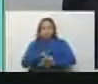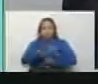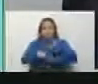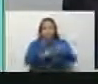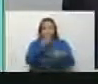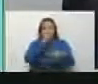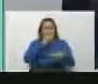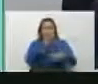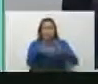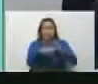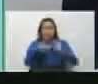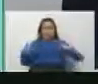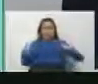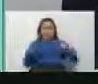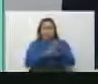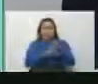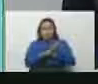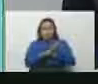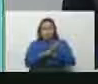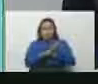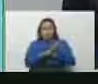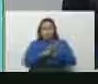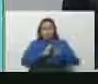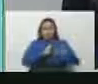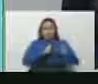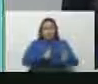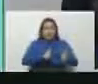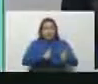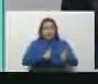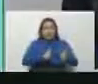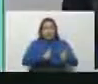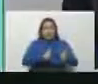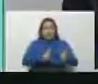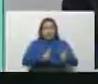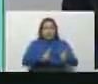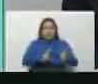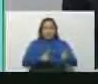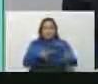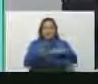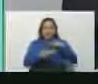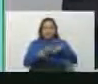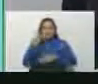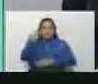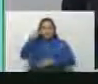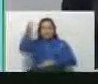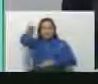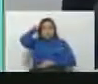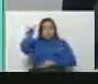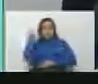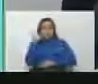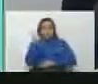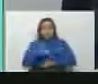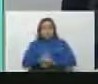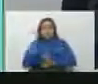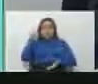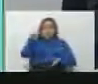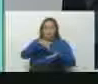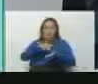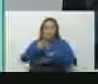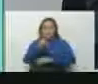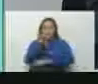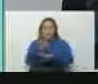el marco de las expediciones de Francisco de Miranda, que conmemoramos dos centurias de su llegada a la localidad de Coro, La